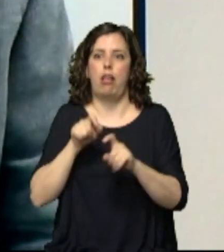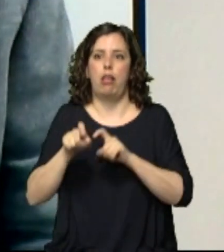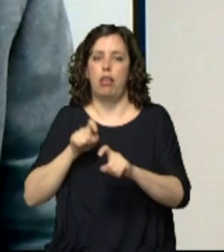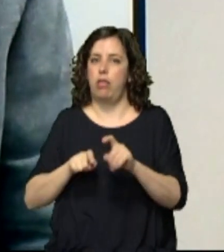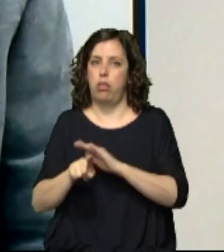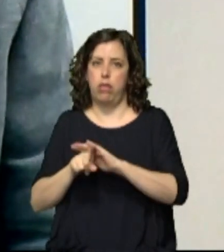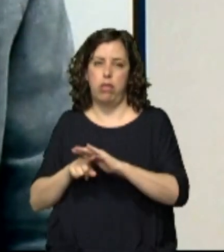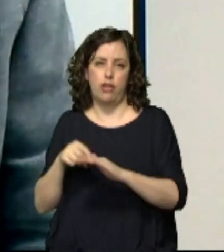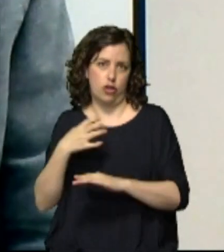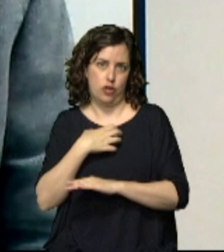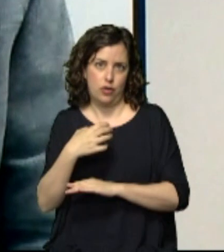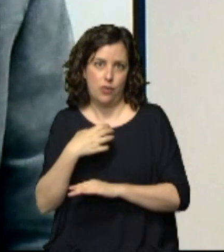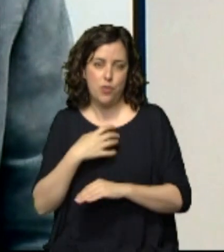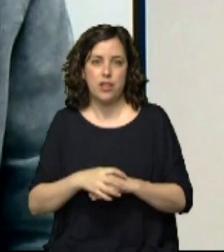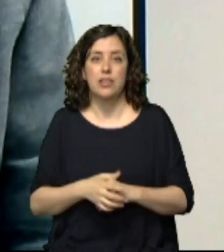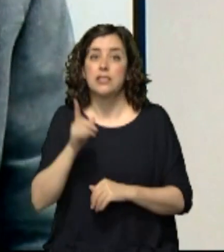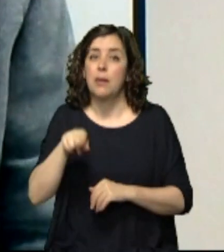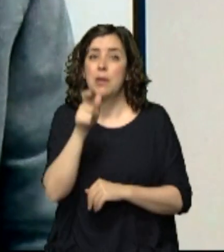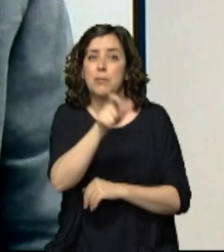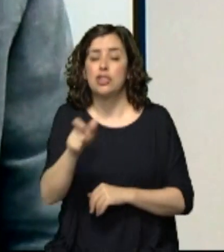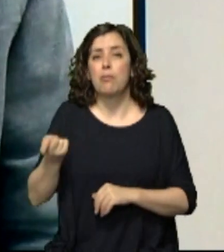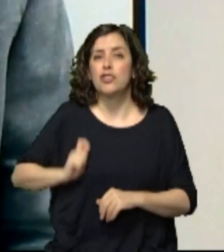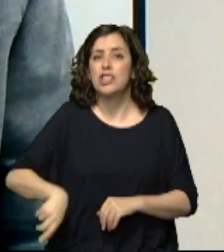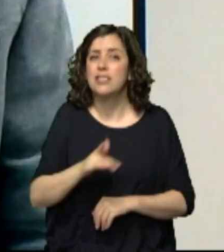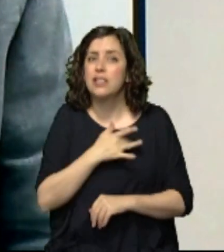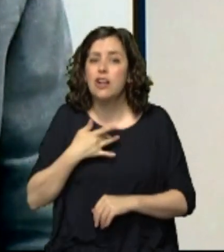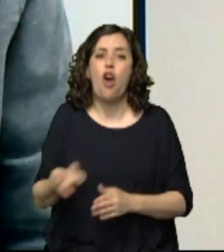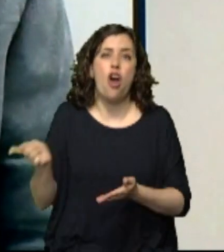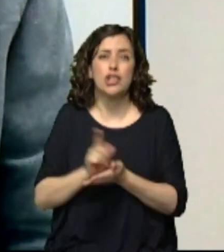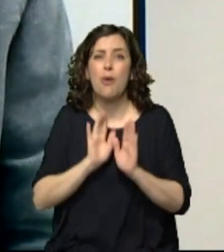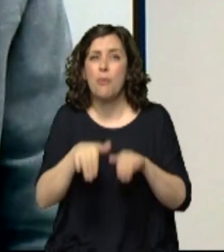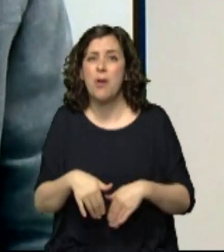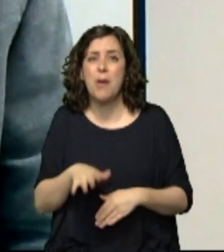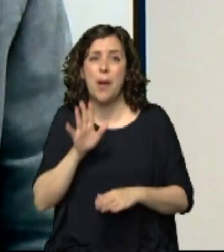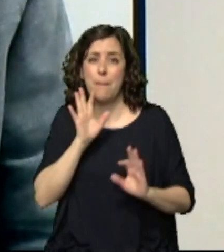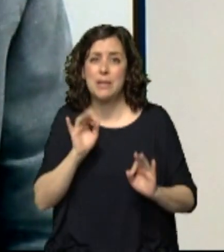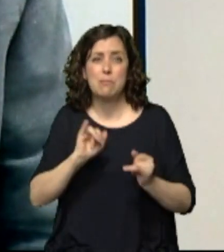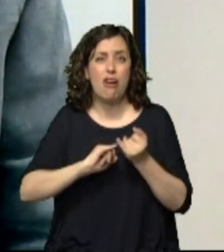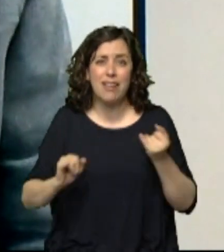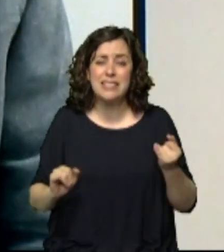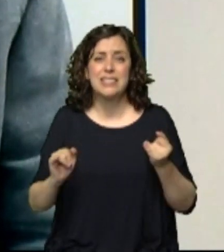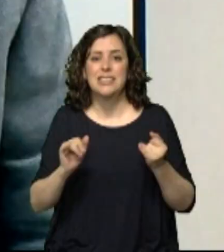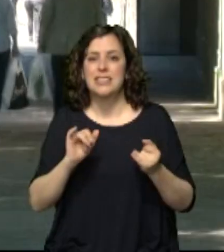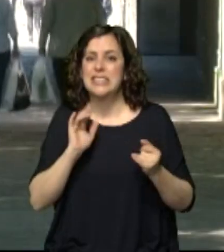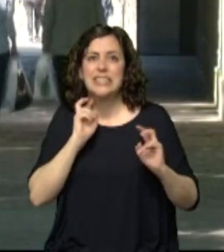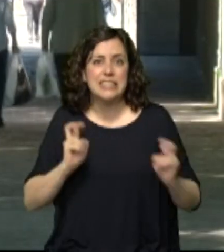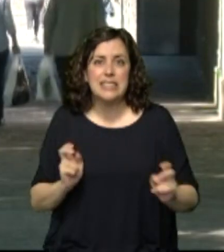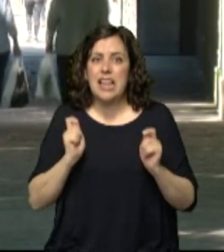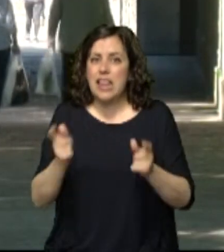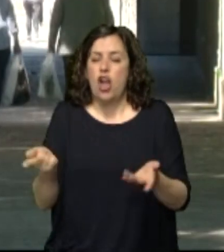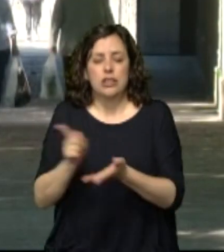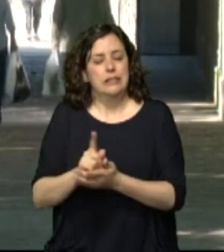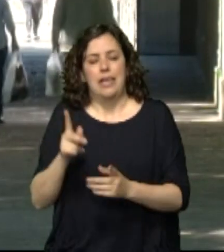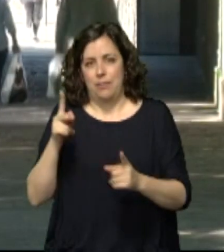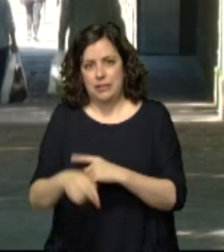se merecen que les sometamos otra vez a este estrés físico y psíquico y emocional. Afirma que el